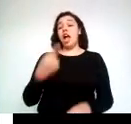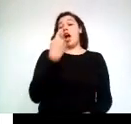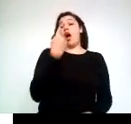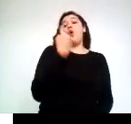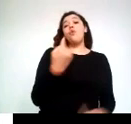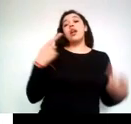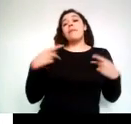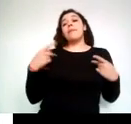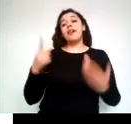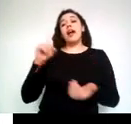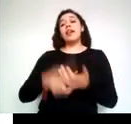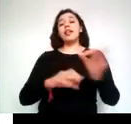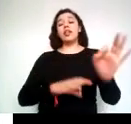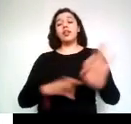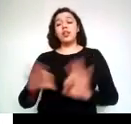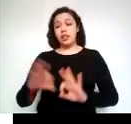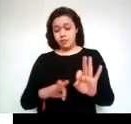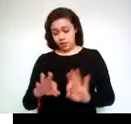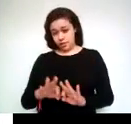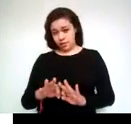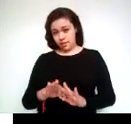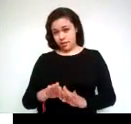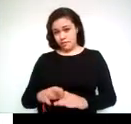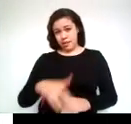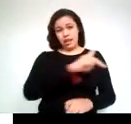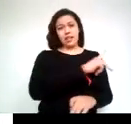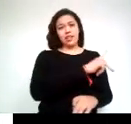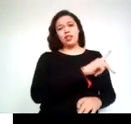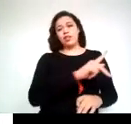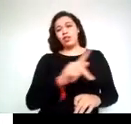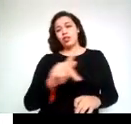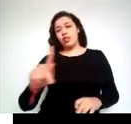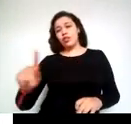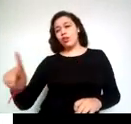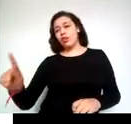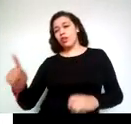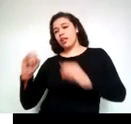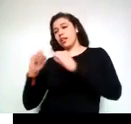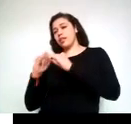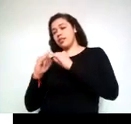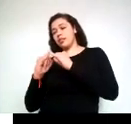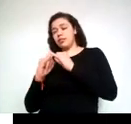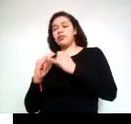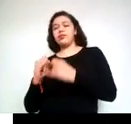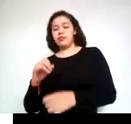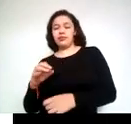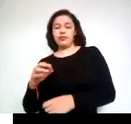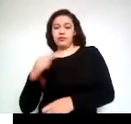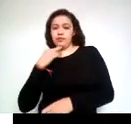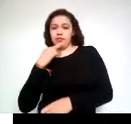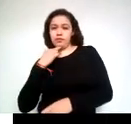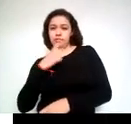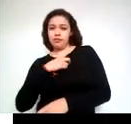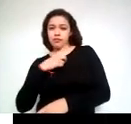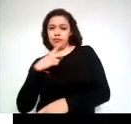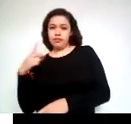solo colaborador, es decir, aplica para todas las instituciones. Esta pregunta también es muy frecuente.